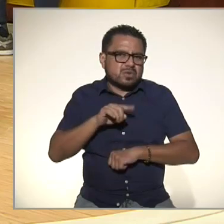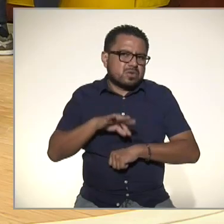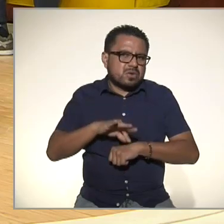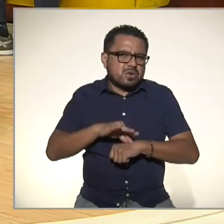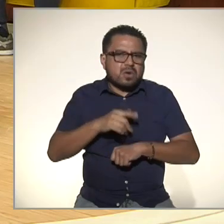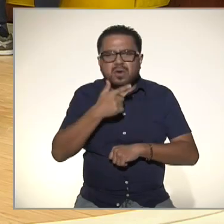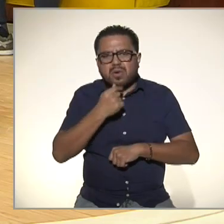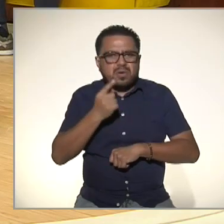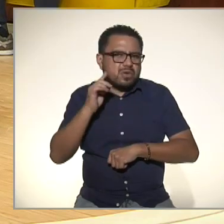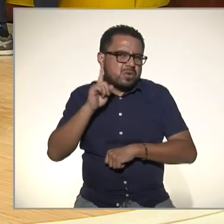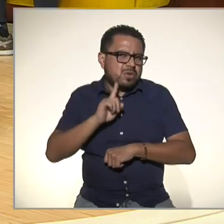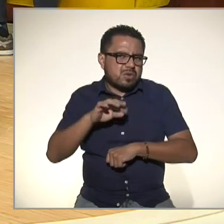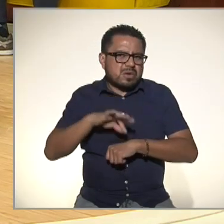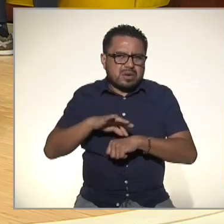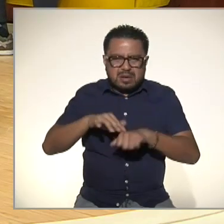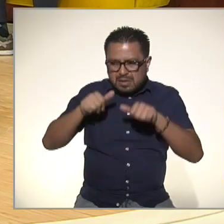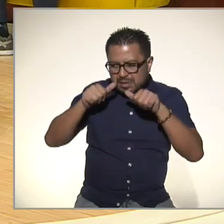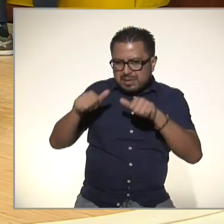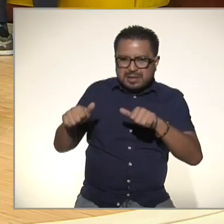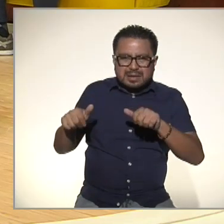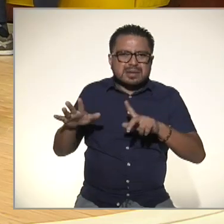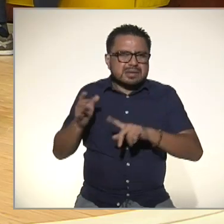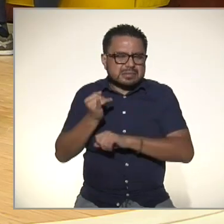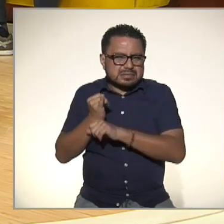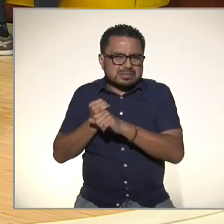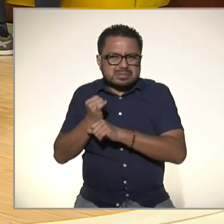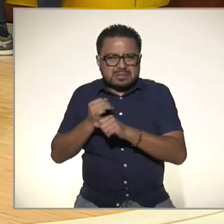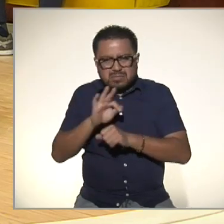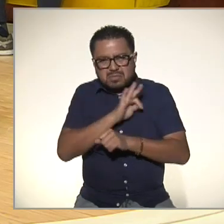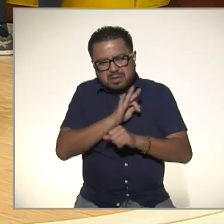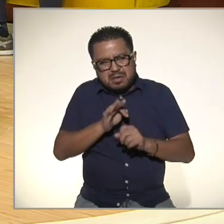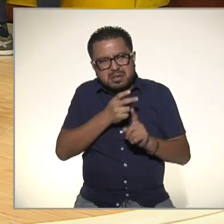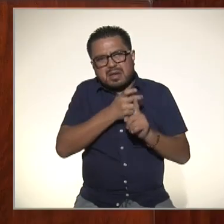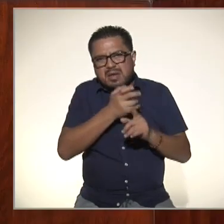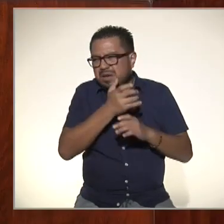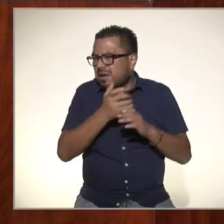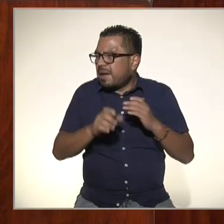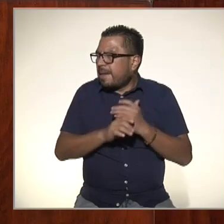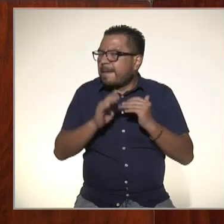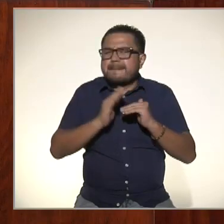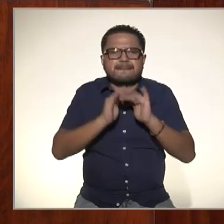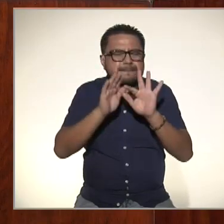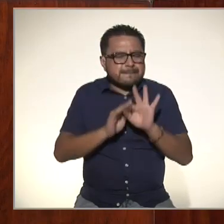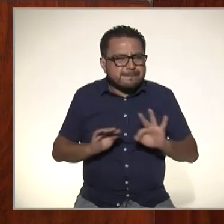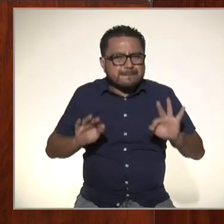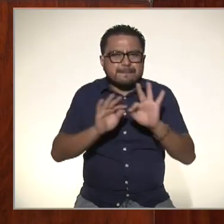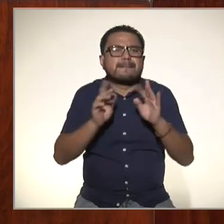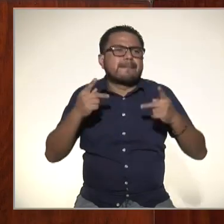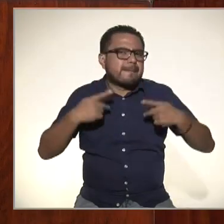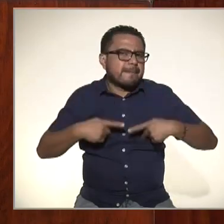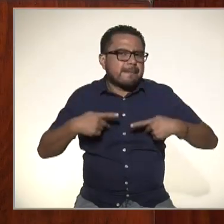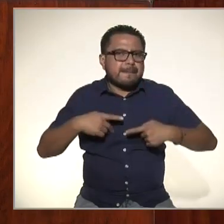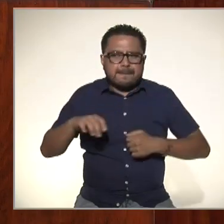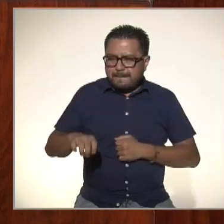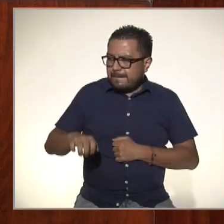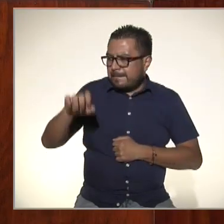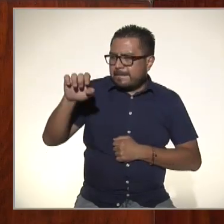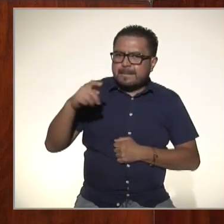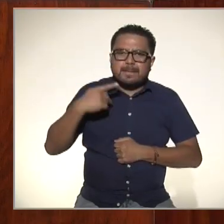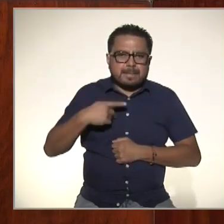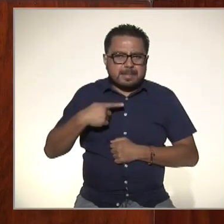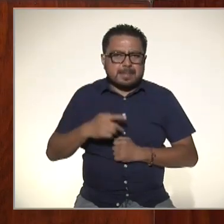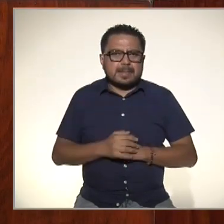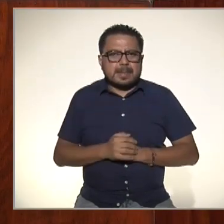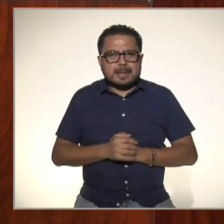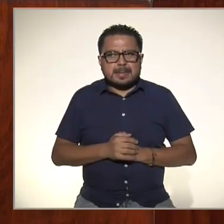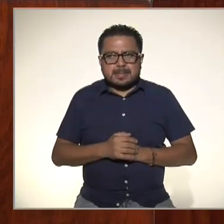ginecólogo, por ejemplo. Entonces me parece que la autoexploración puede ser allí un elemento clave también para las personas adultas mayores en primera